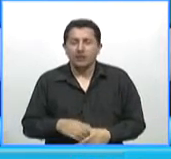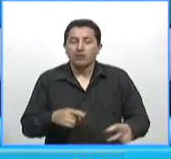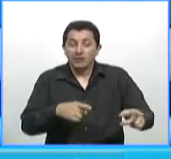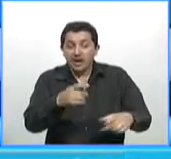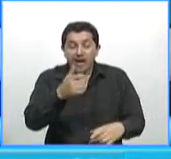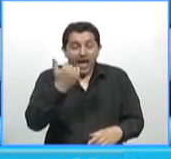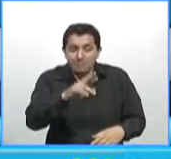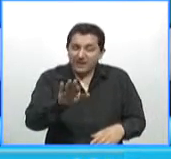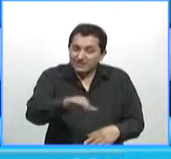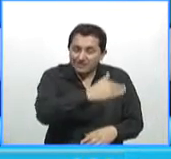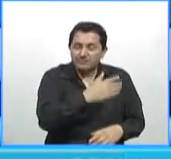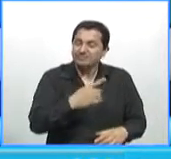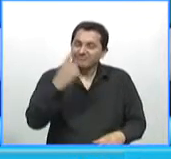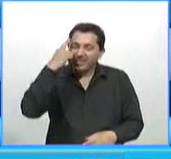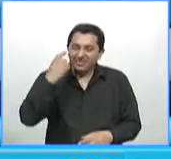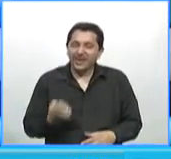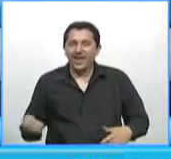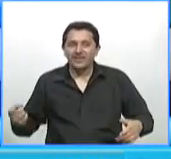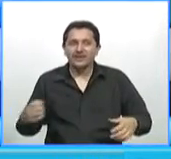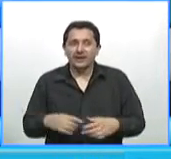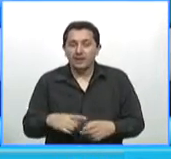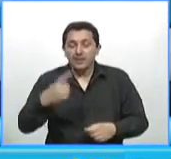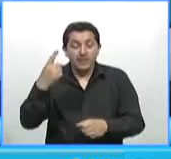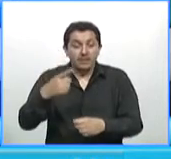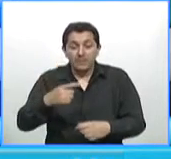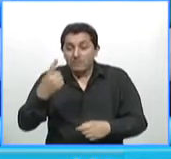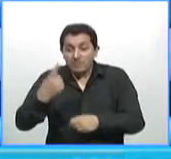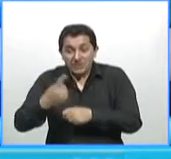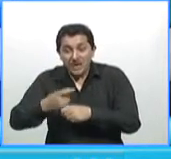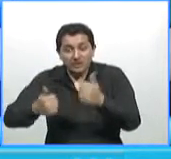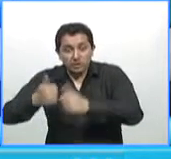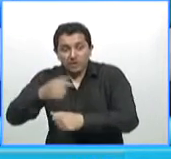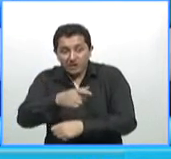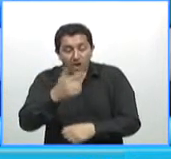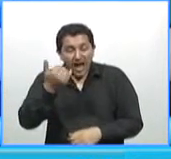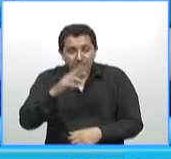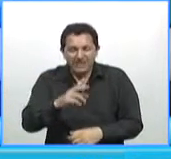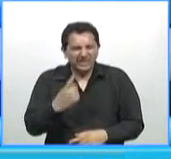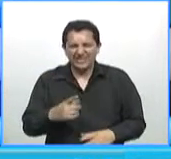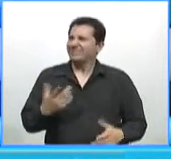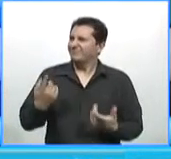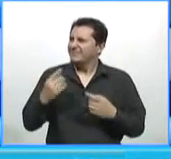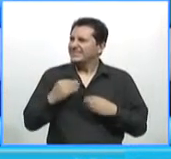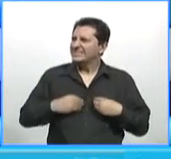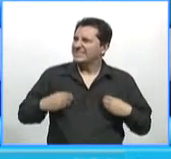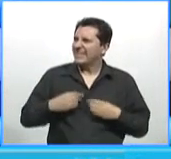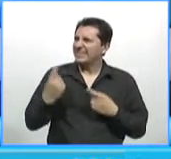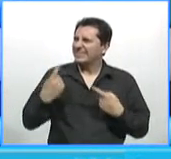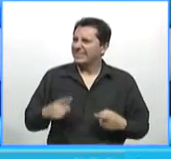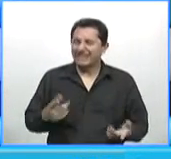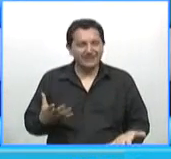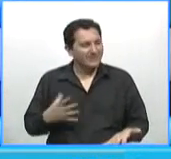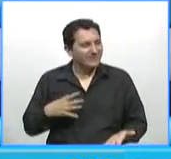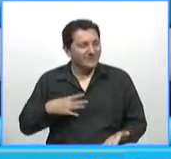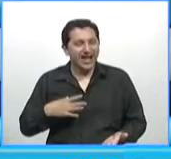mucho. La realidad es que sí, el primer torneo sin ella había algo raro. Se sentía, nos